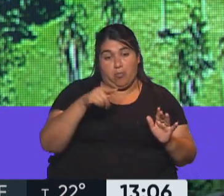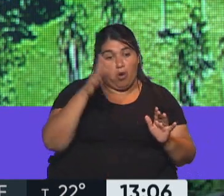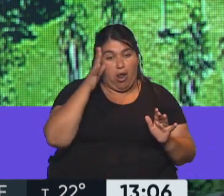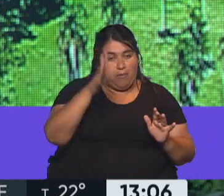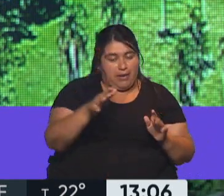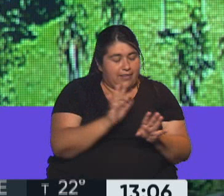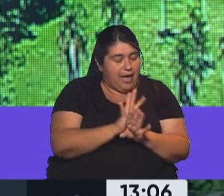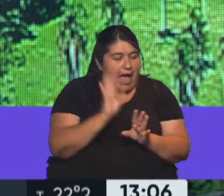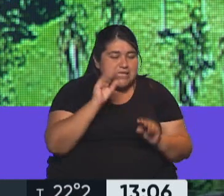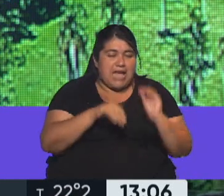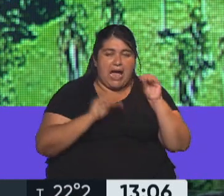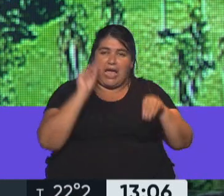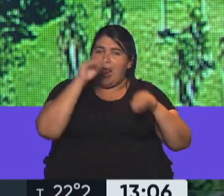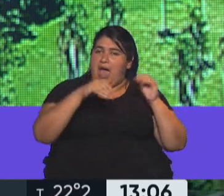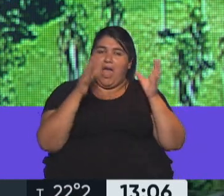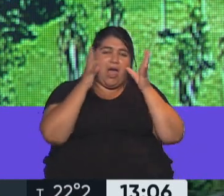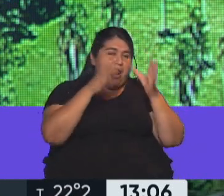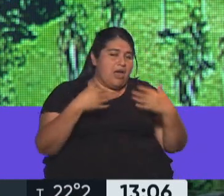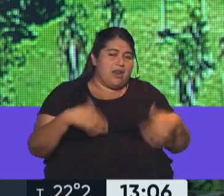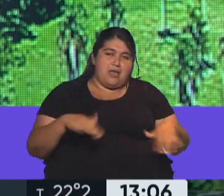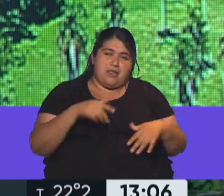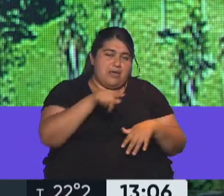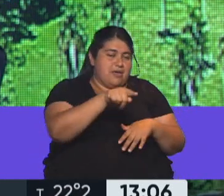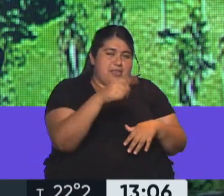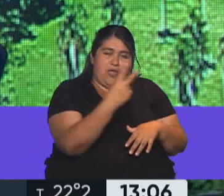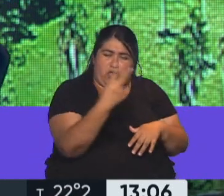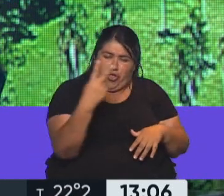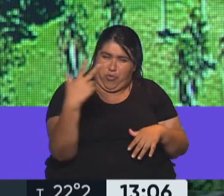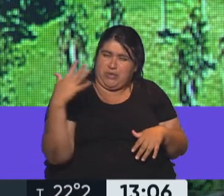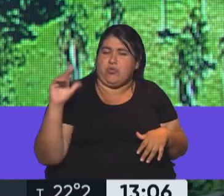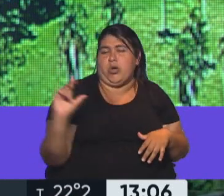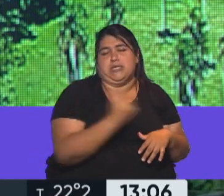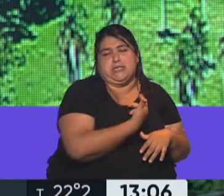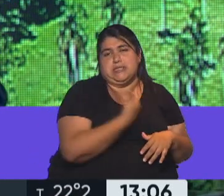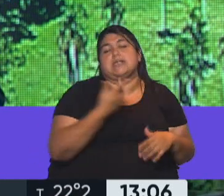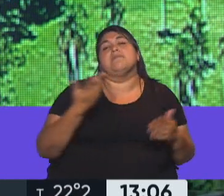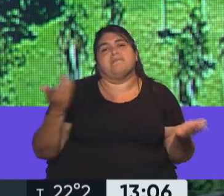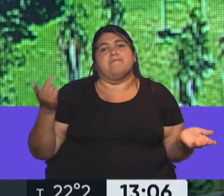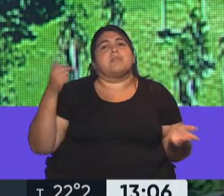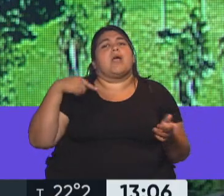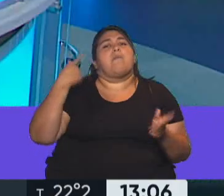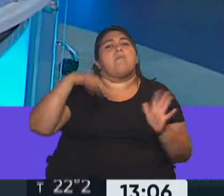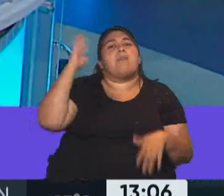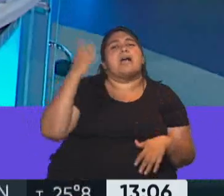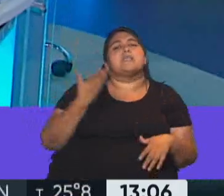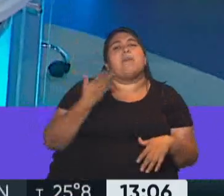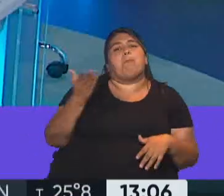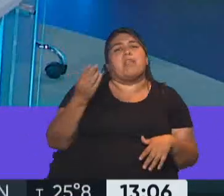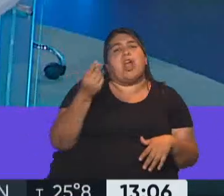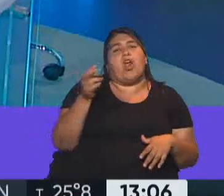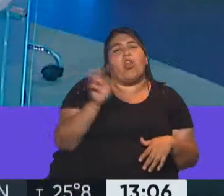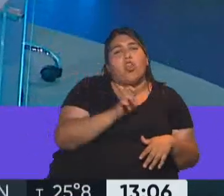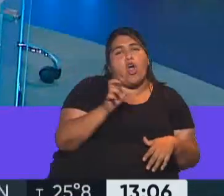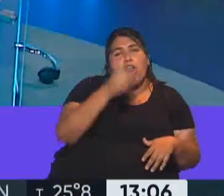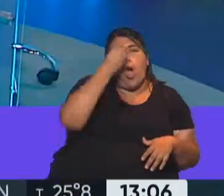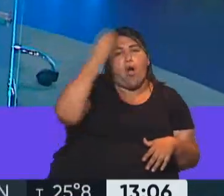dólar. Esto no lo sostienen ni aquellos que piden una devaluación sobre el dólar oficial, que de 100